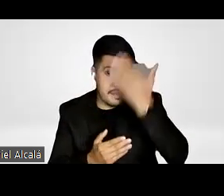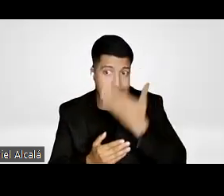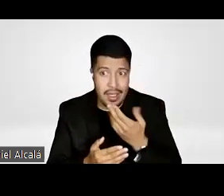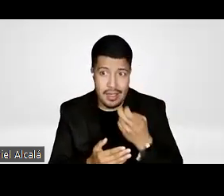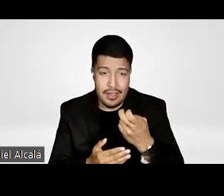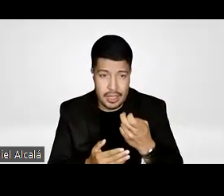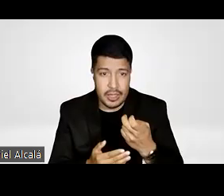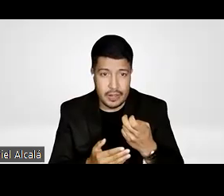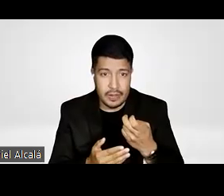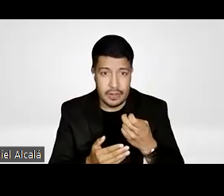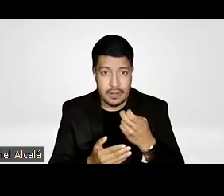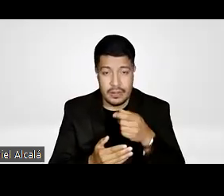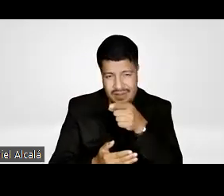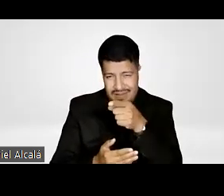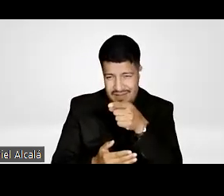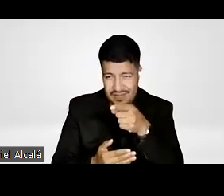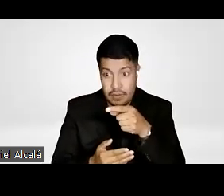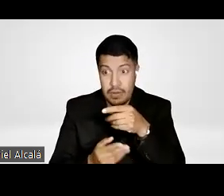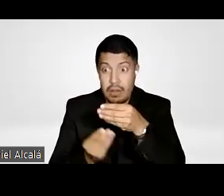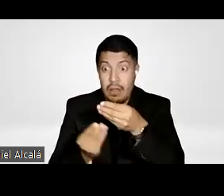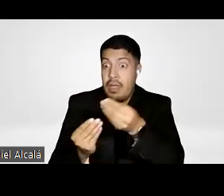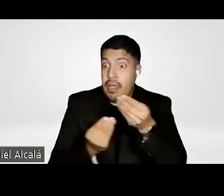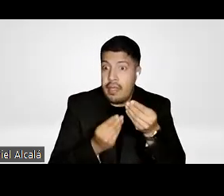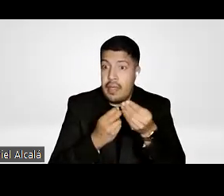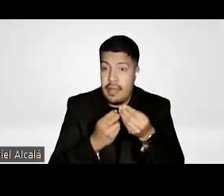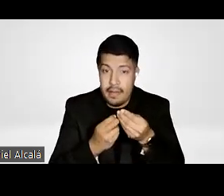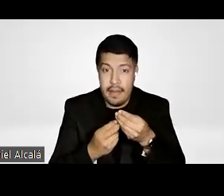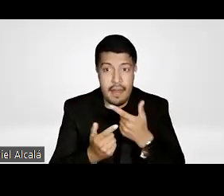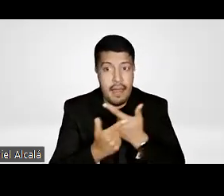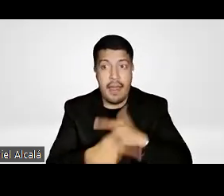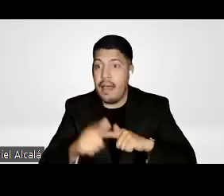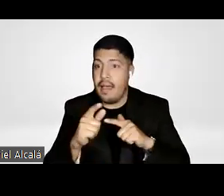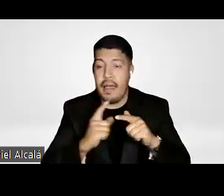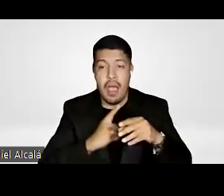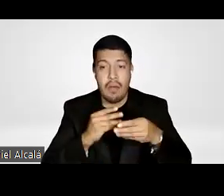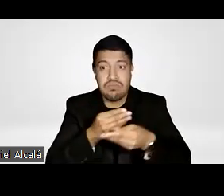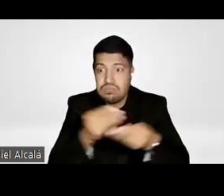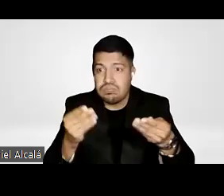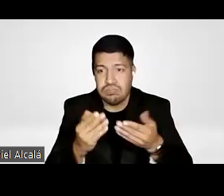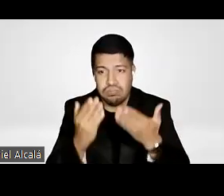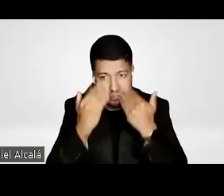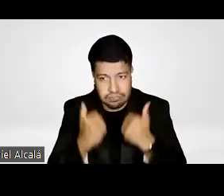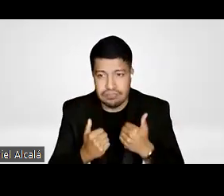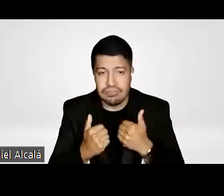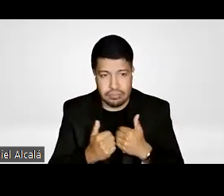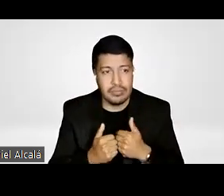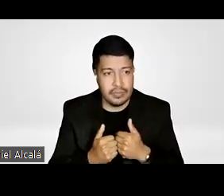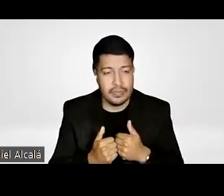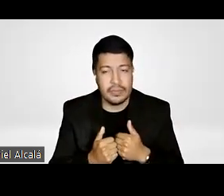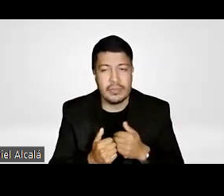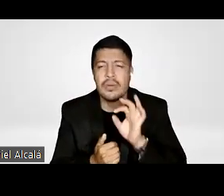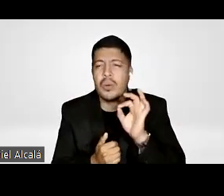tenemos accesibles. Especialmente son importantes cuando encontramos una lesión, porque ahí sí o sí